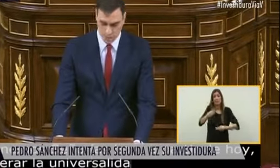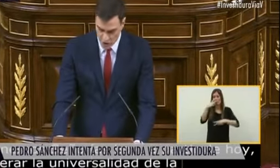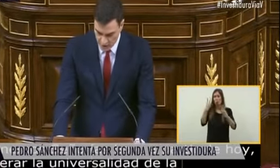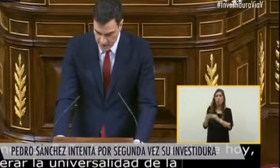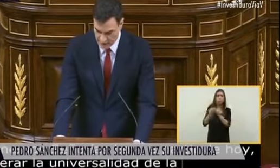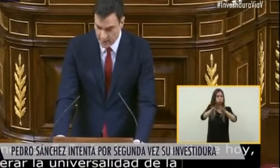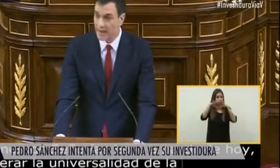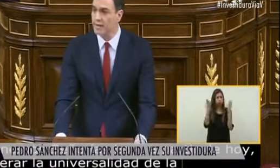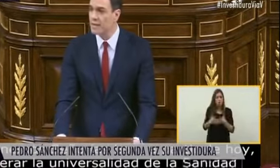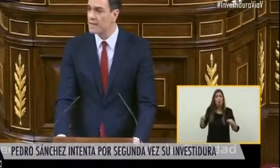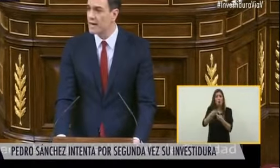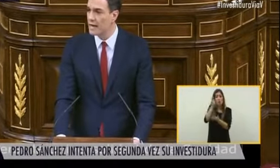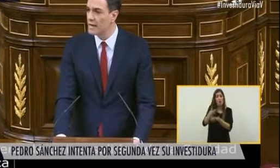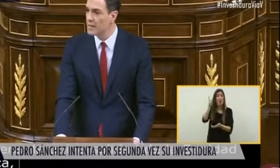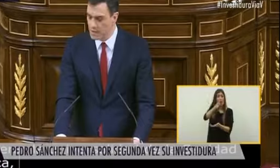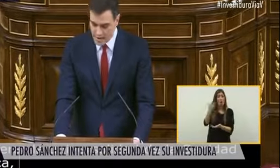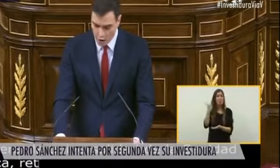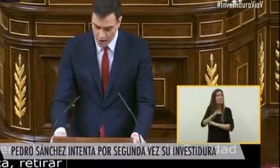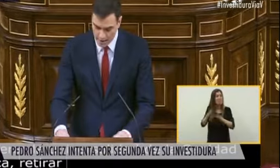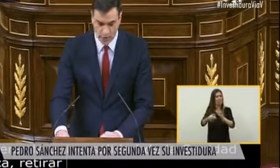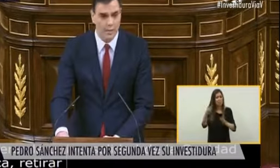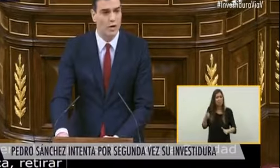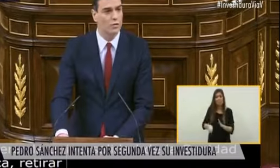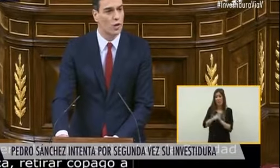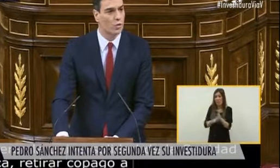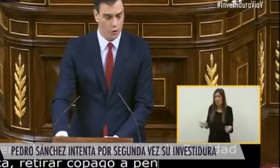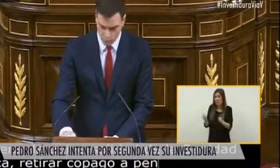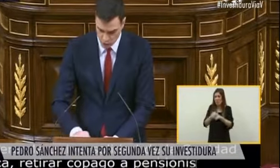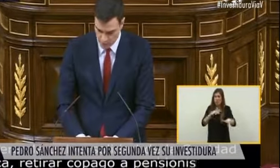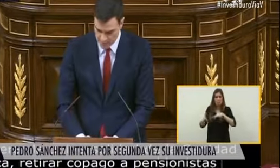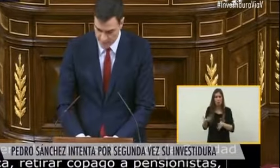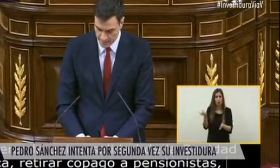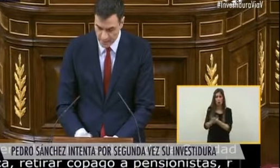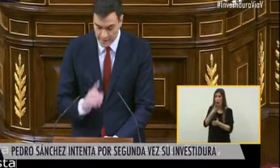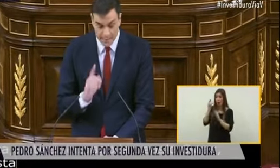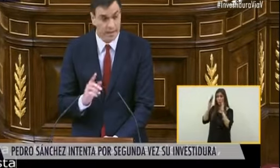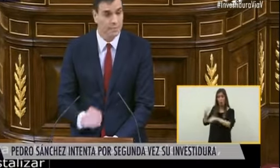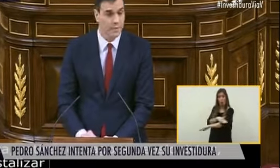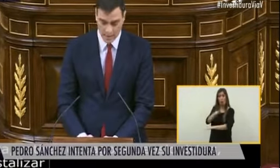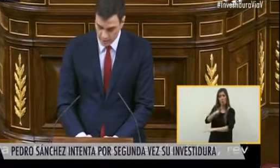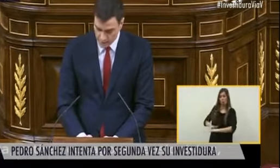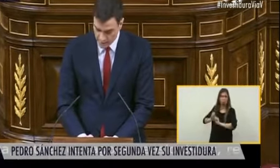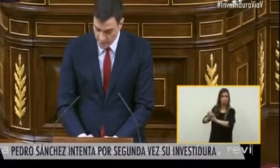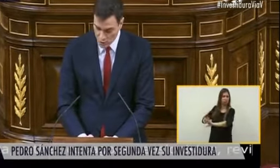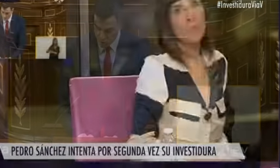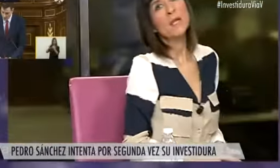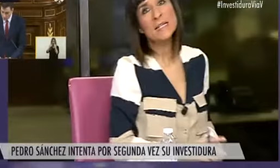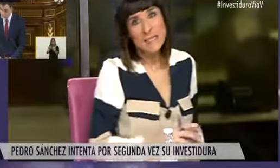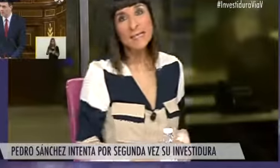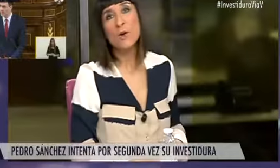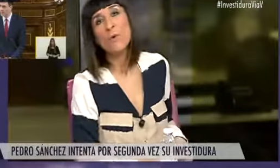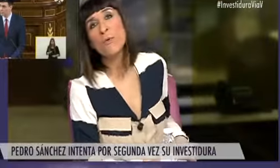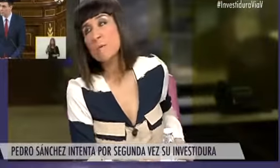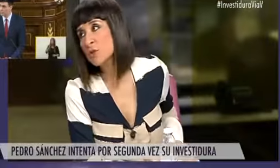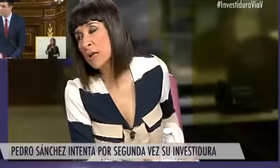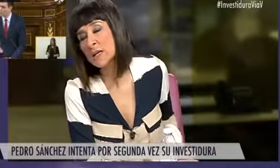el copago a los pensionistas, revitalizar la ley de dependencia hoy abandonada por el actual gobierno en funciones. También tenemos... Bueno,